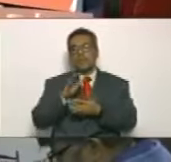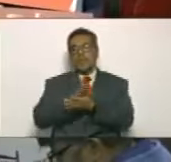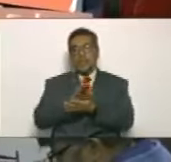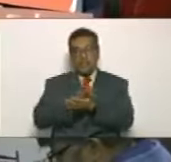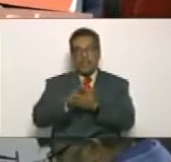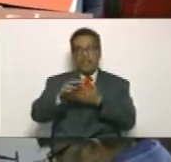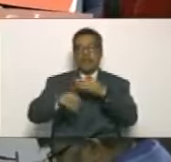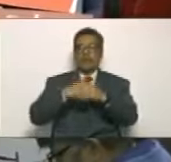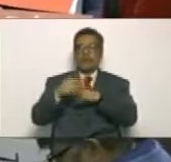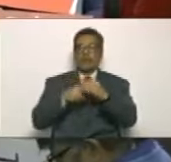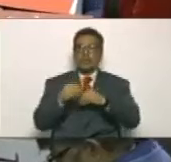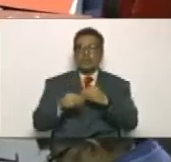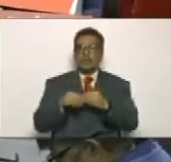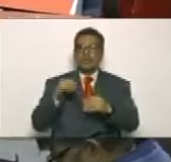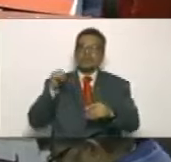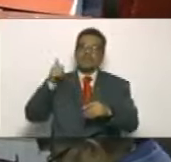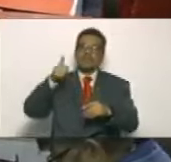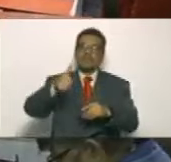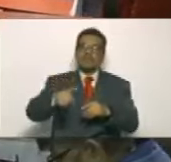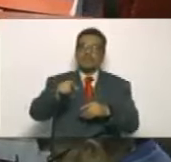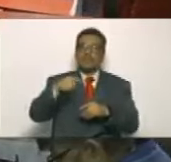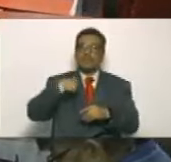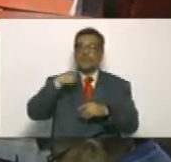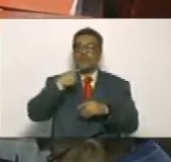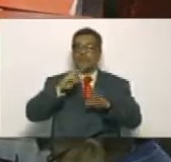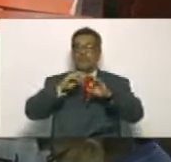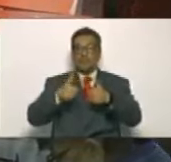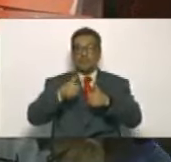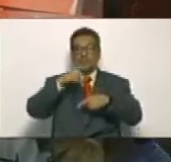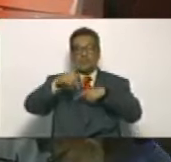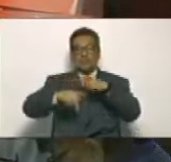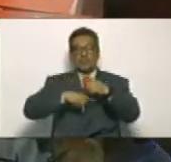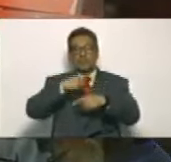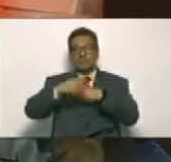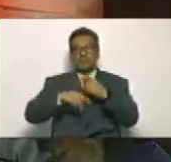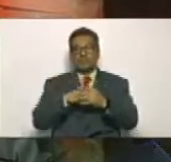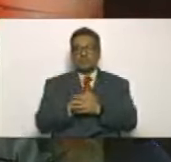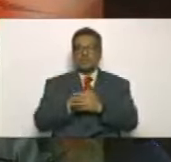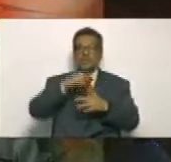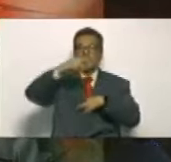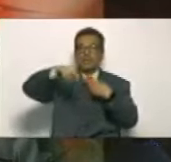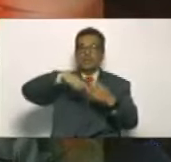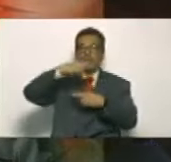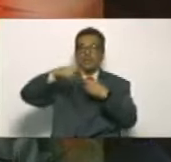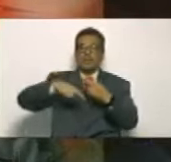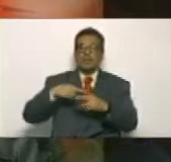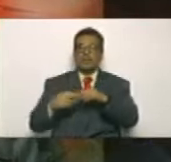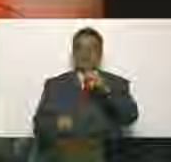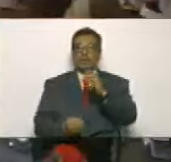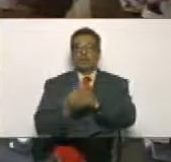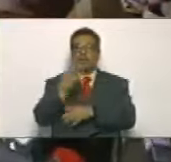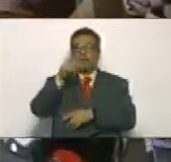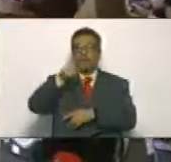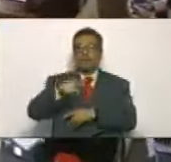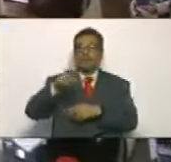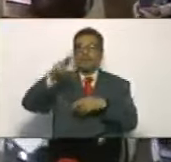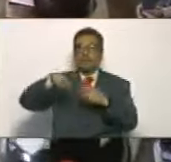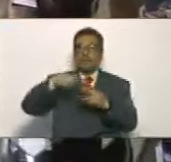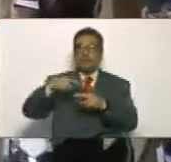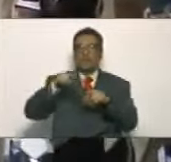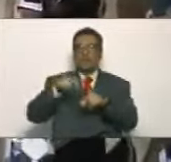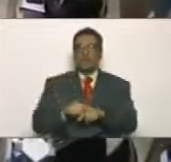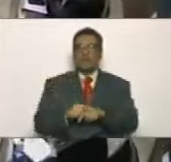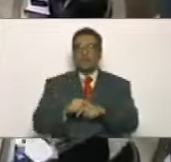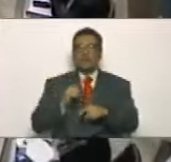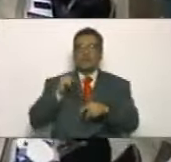se convirtió en un para siempre, iniciando un proceso revolucionario de refundación republicana que a través